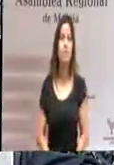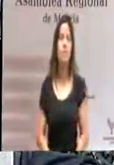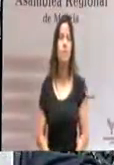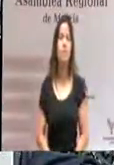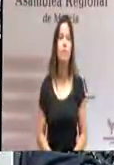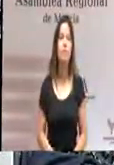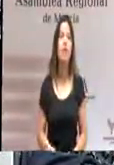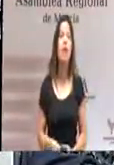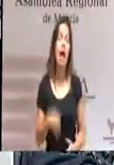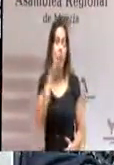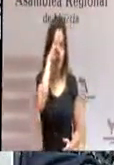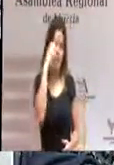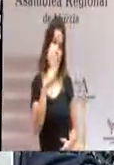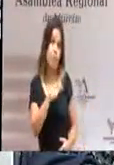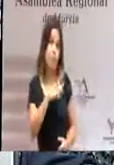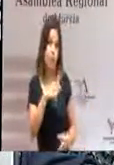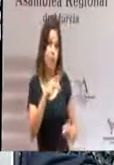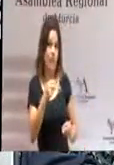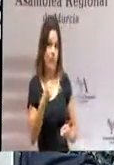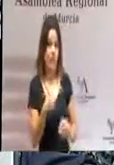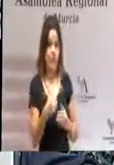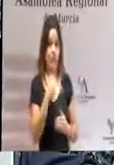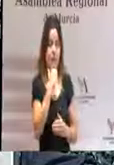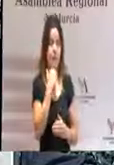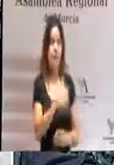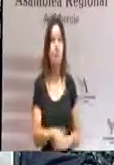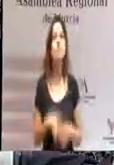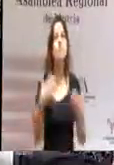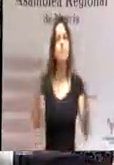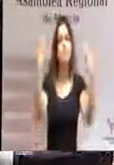Vaya terminando, por favor.